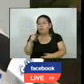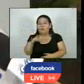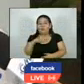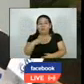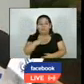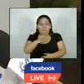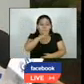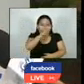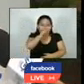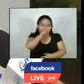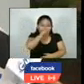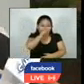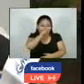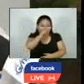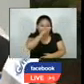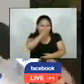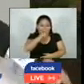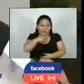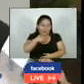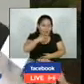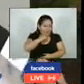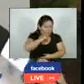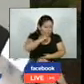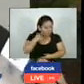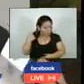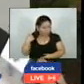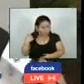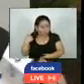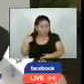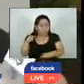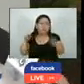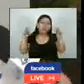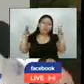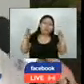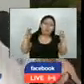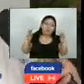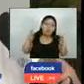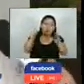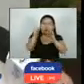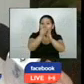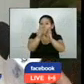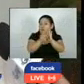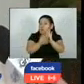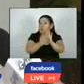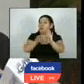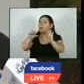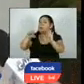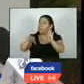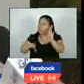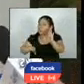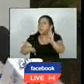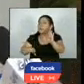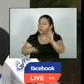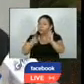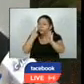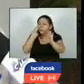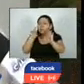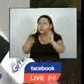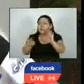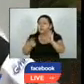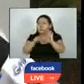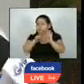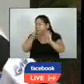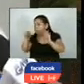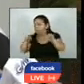no comentar realmente cómo se siente. El tema también de sus bajas calificaciones, también hemos visto que